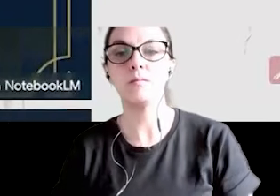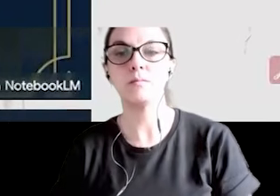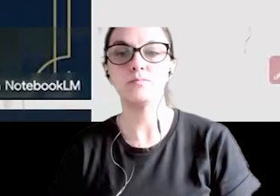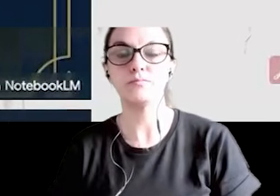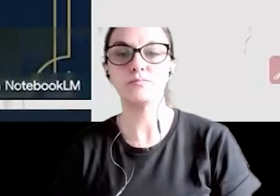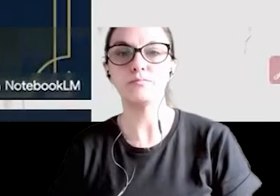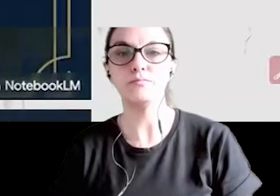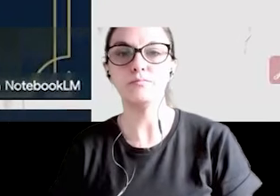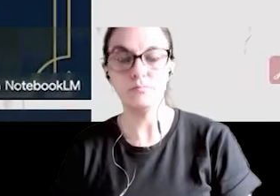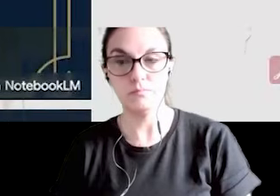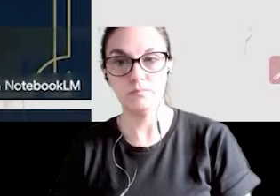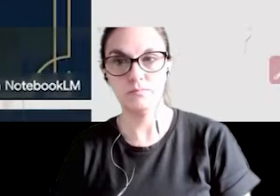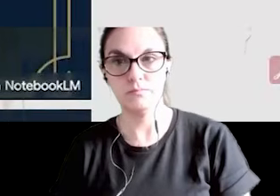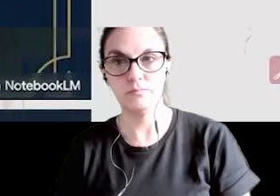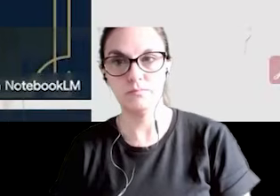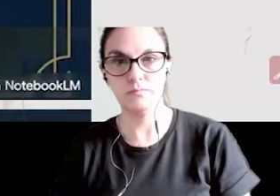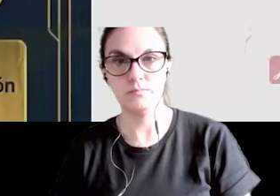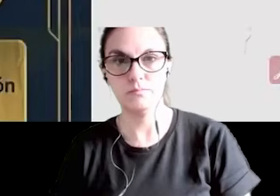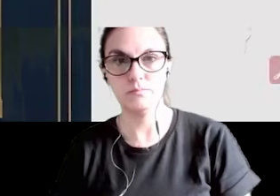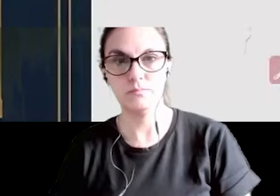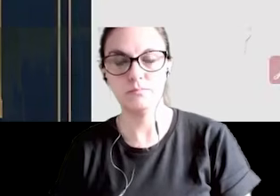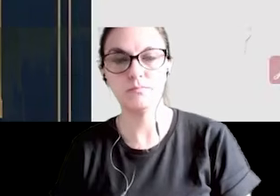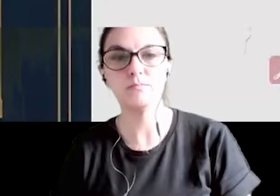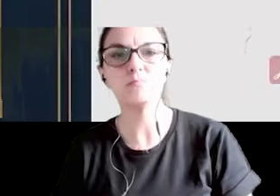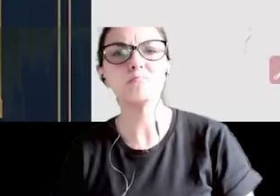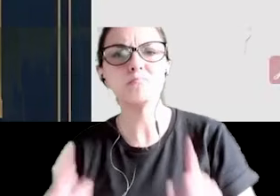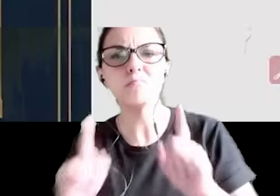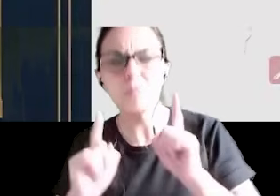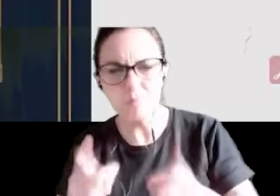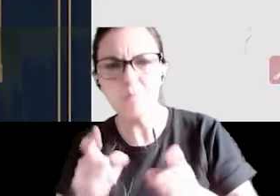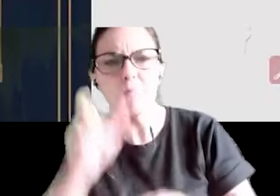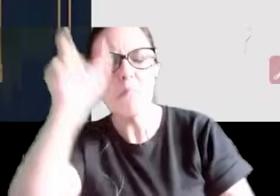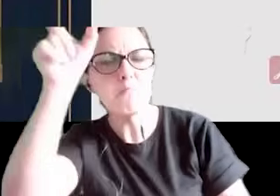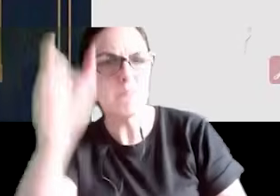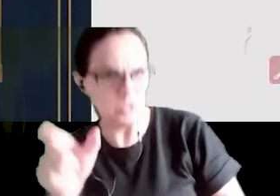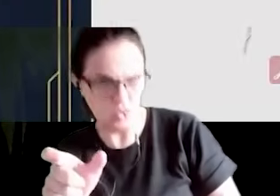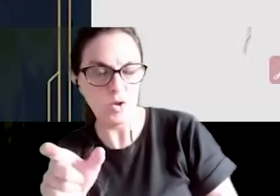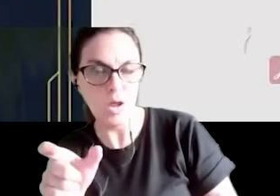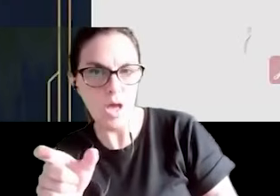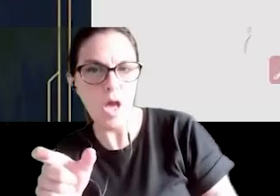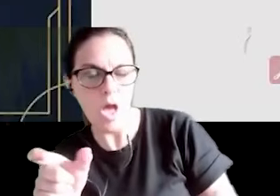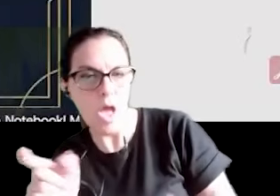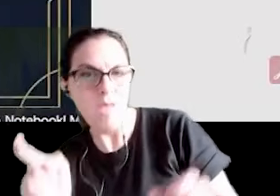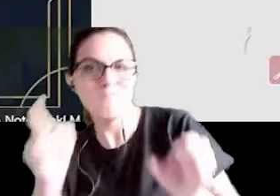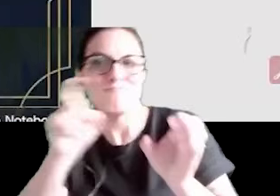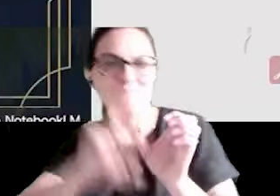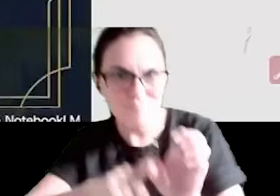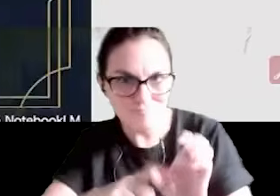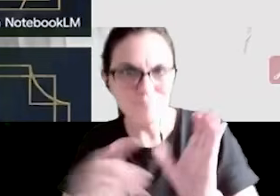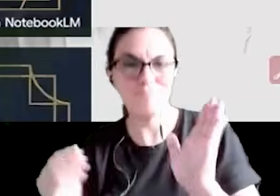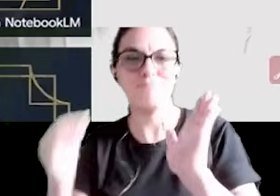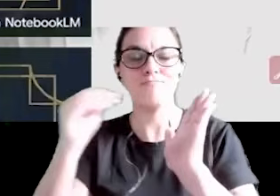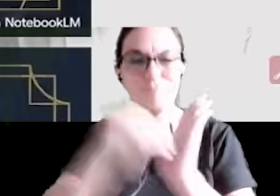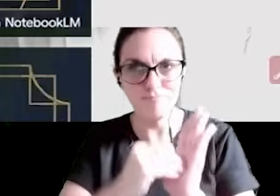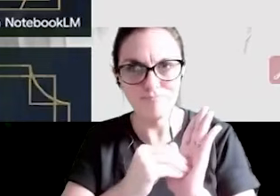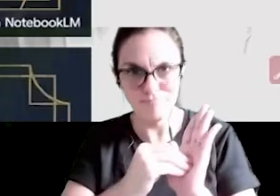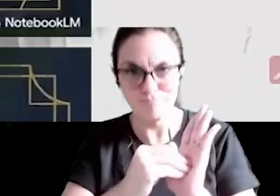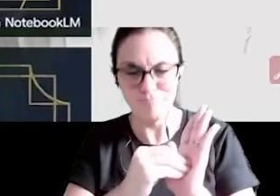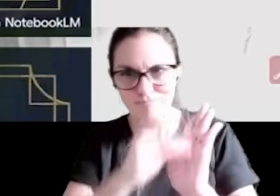dijimos entonces que una vez que el contribuyente ingresa a esta forma, a